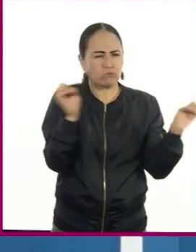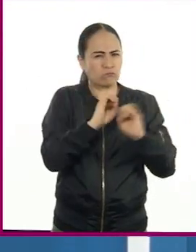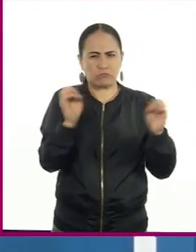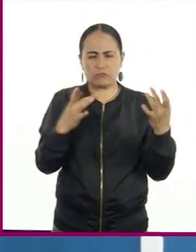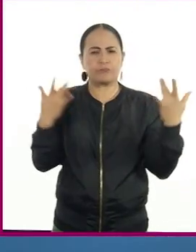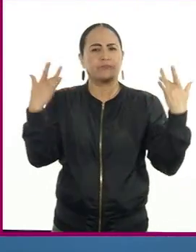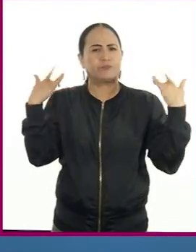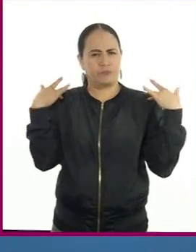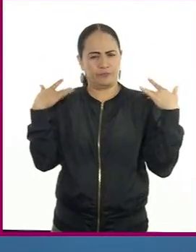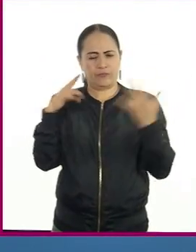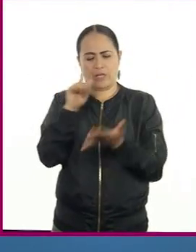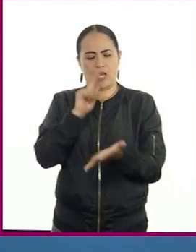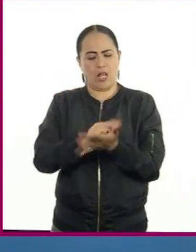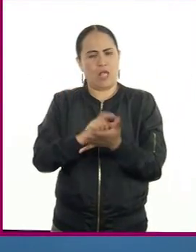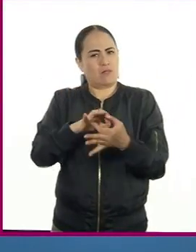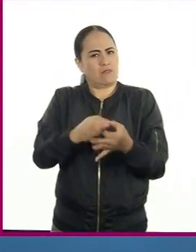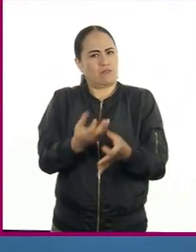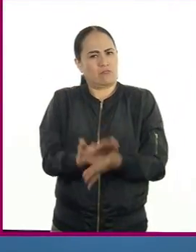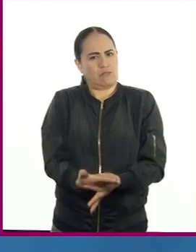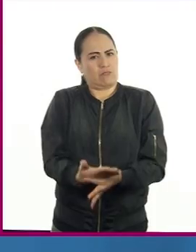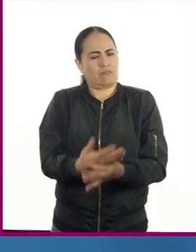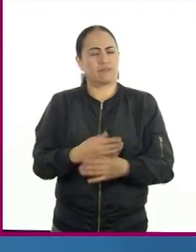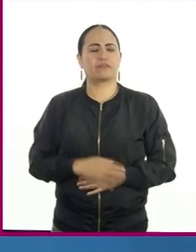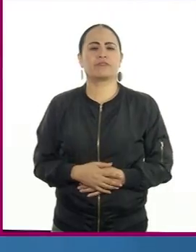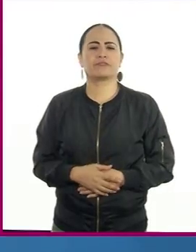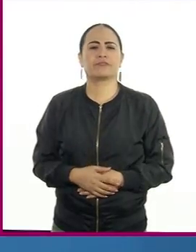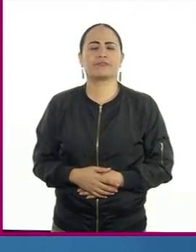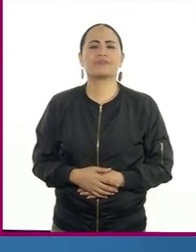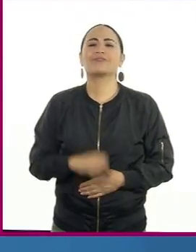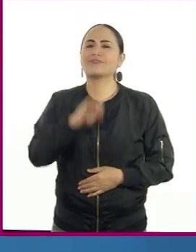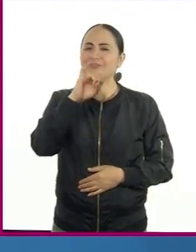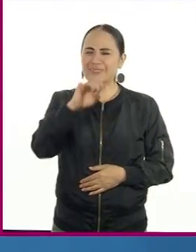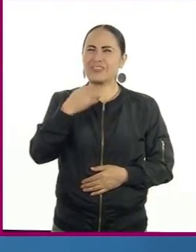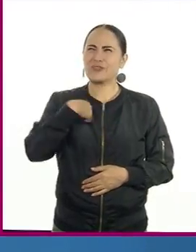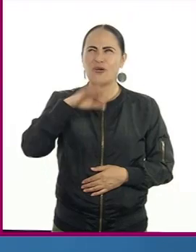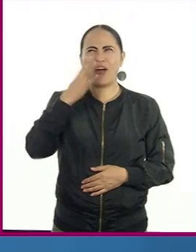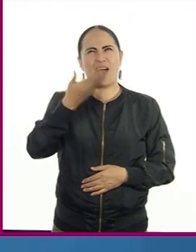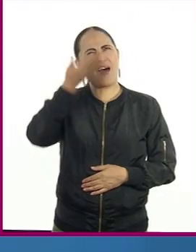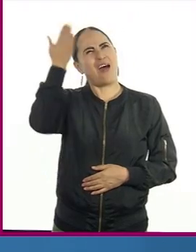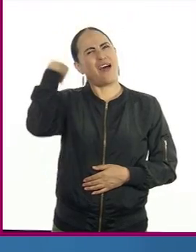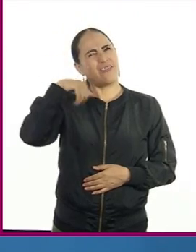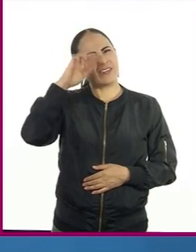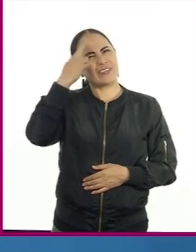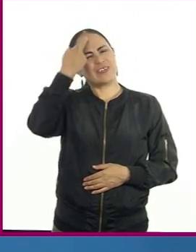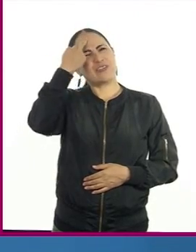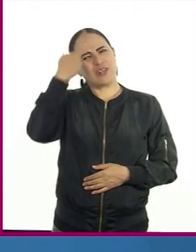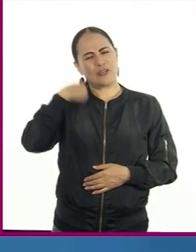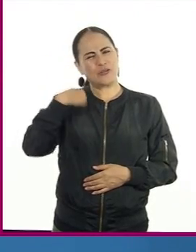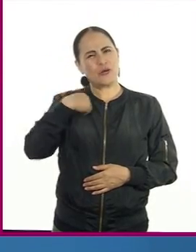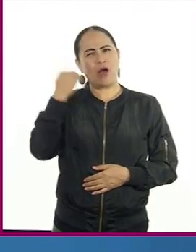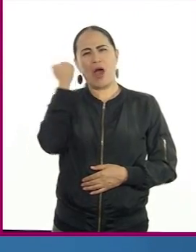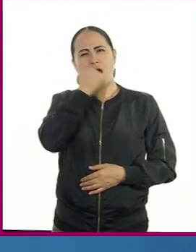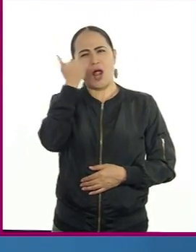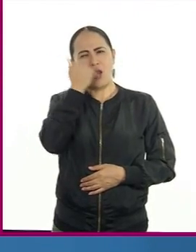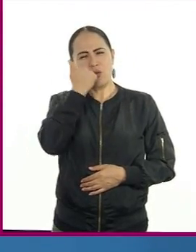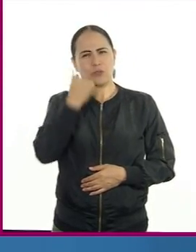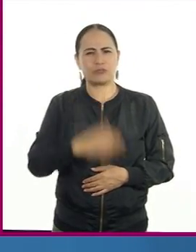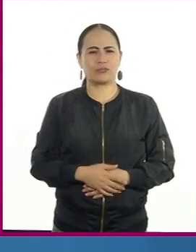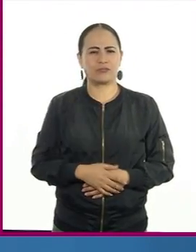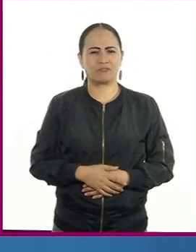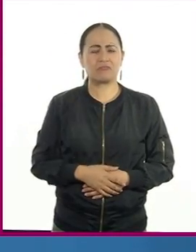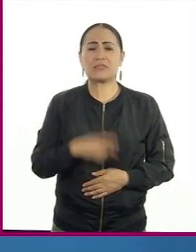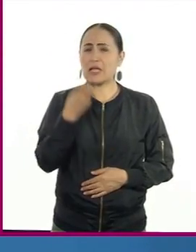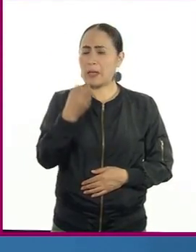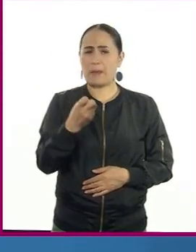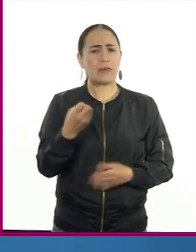acuerdo, maestra, me hiciste recordar cuando era estudiante. En mi práctica docente está presente el valor